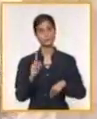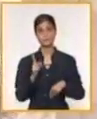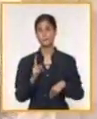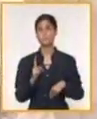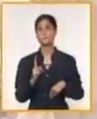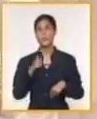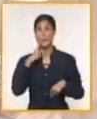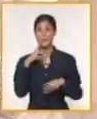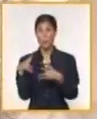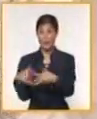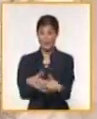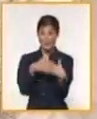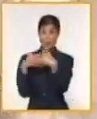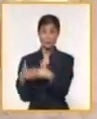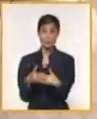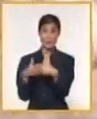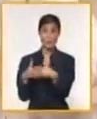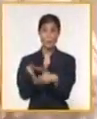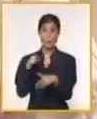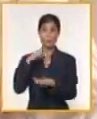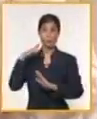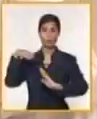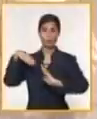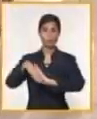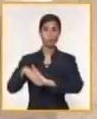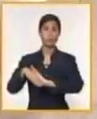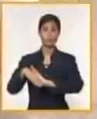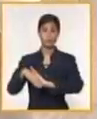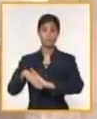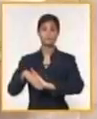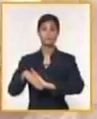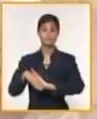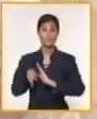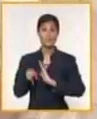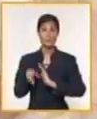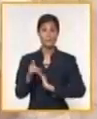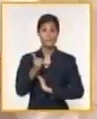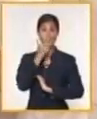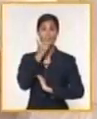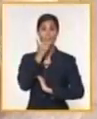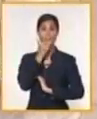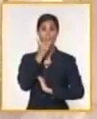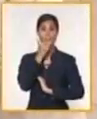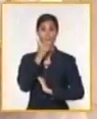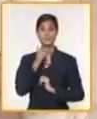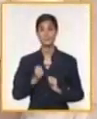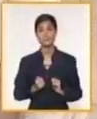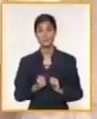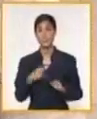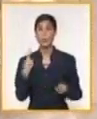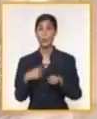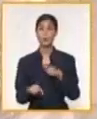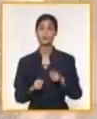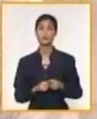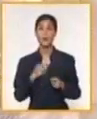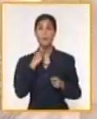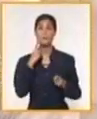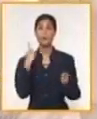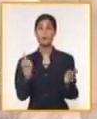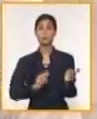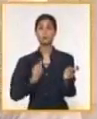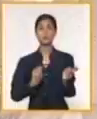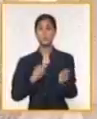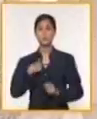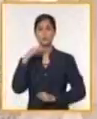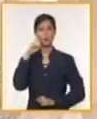costado caro. Me acuerdo la de Vietnam, con el síndrome, y de Afganistán tuvo que irse, etcétera. Estamos hablando ahora de una guerra que recuerdo a Fidel